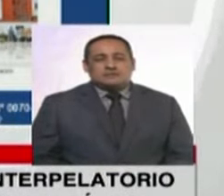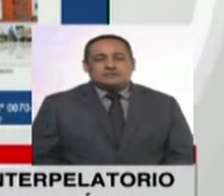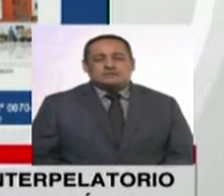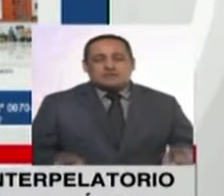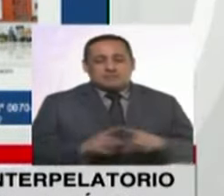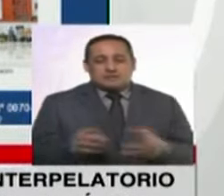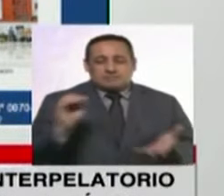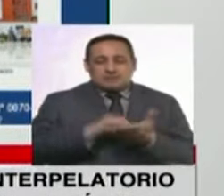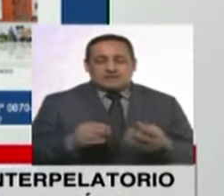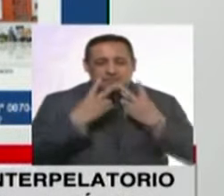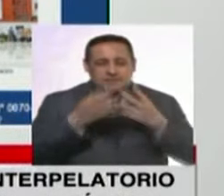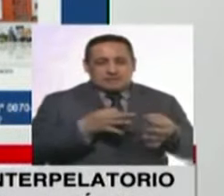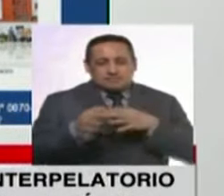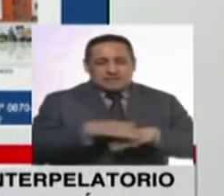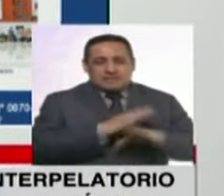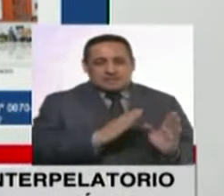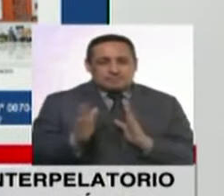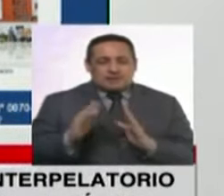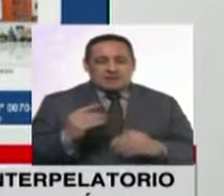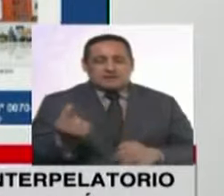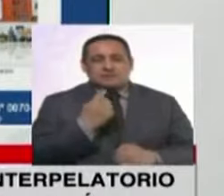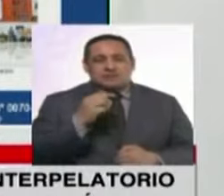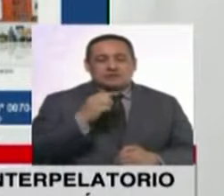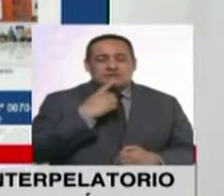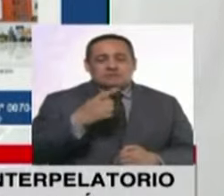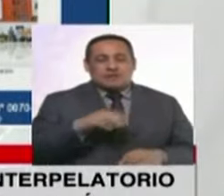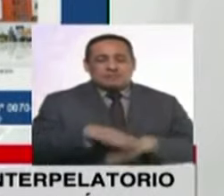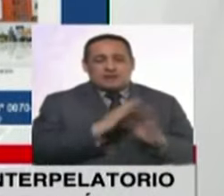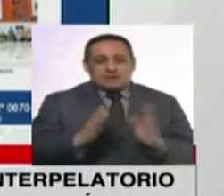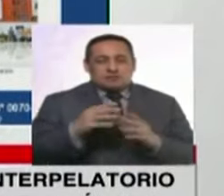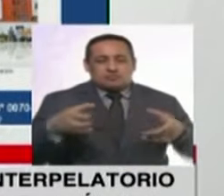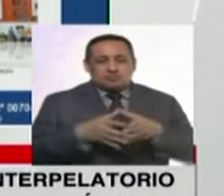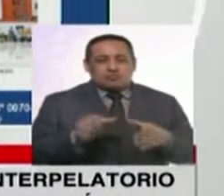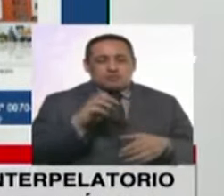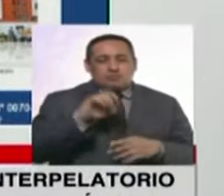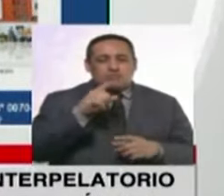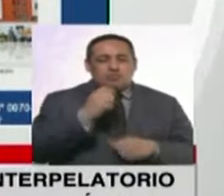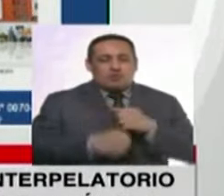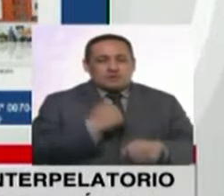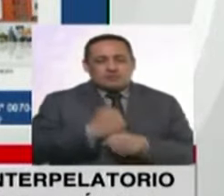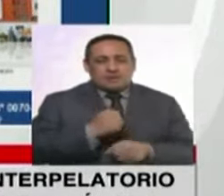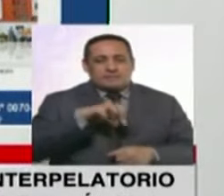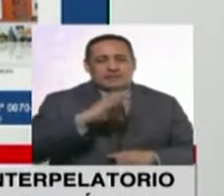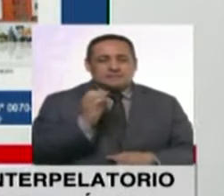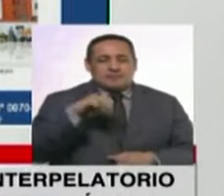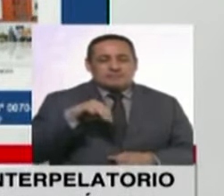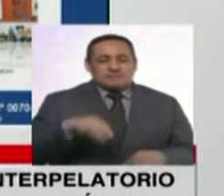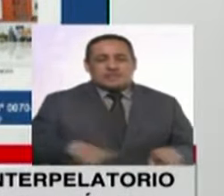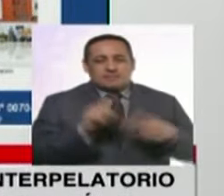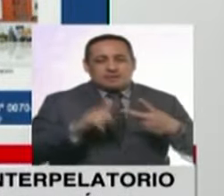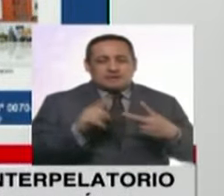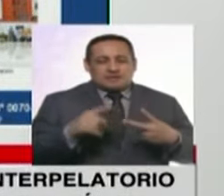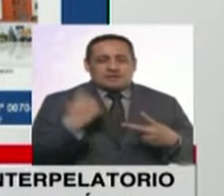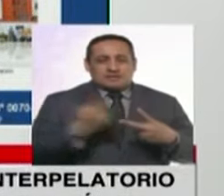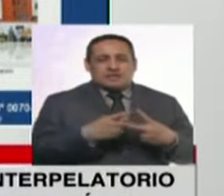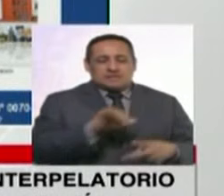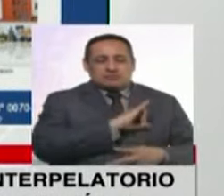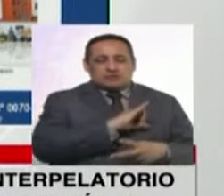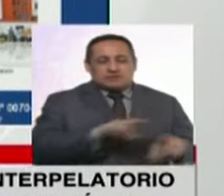que son los siguientes el plan estratégico muy perdón el planeta estático sectorial multianual pcn el plan estratégico